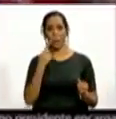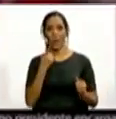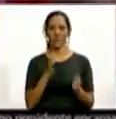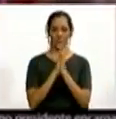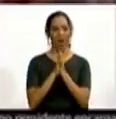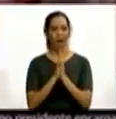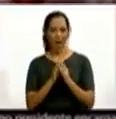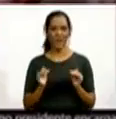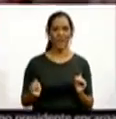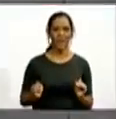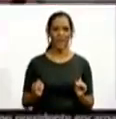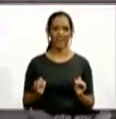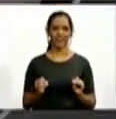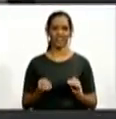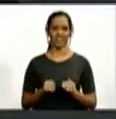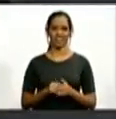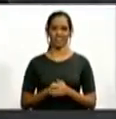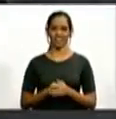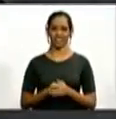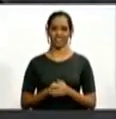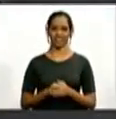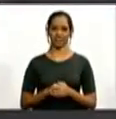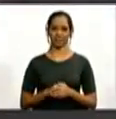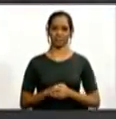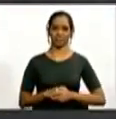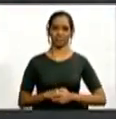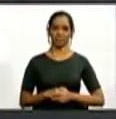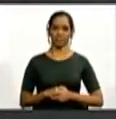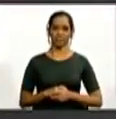pero es que además, los haters si tú hacia vienes Ángel al Zulia.